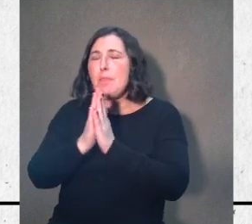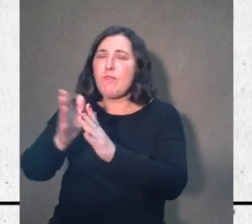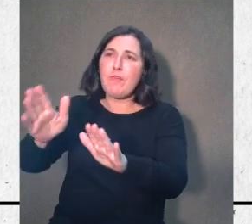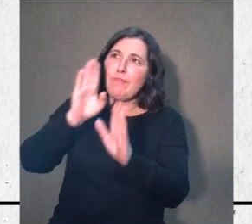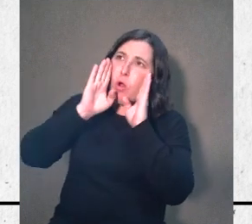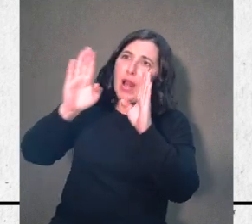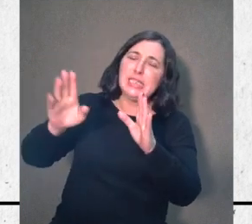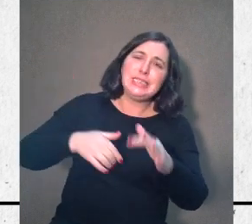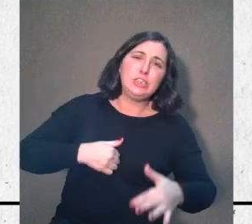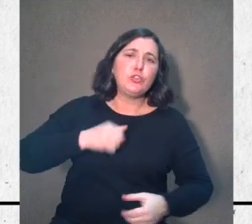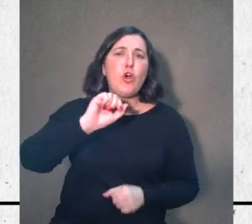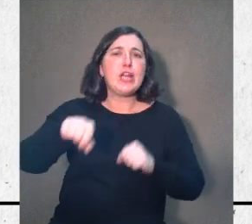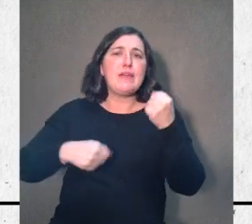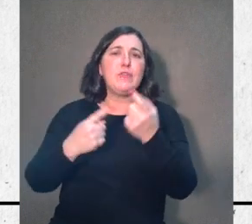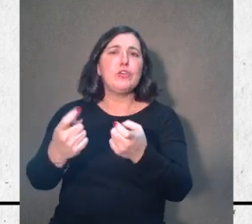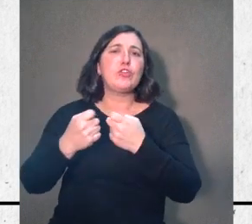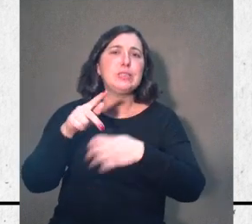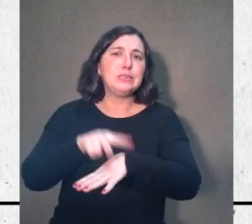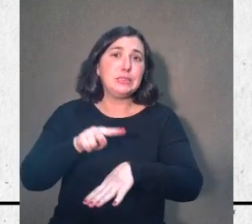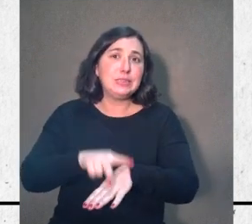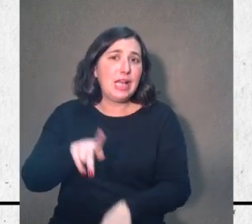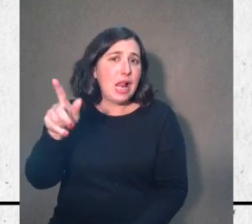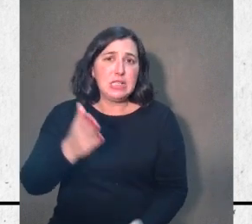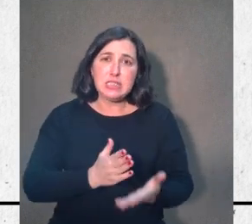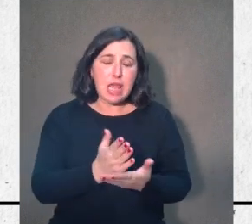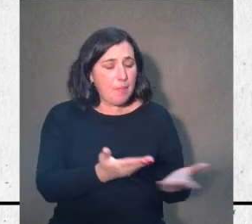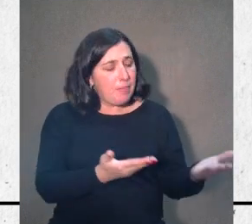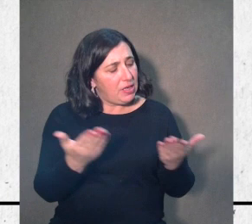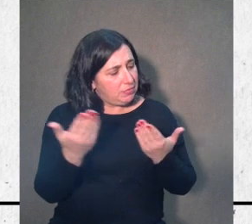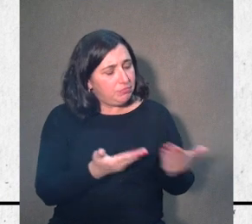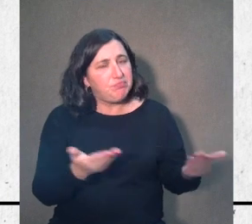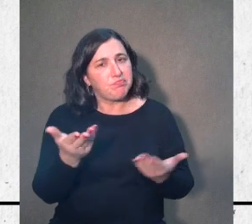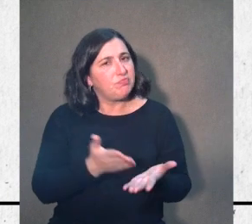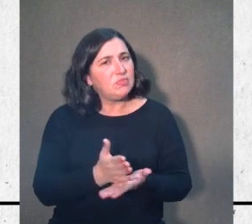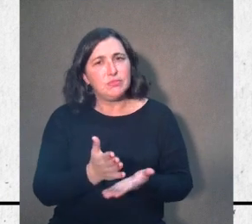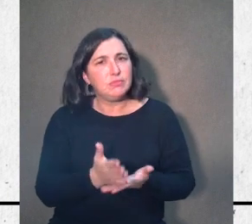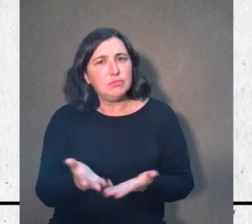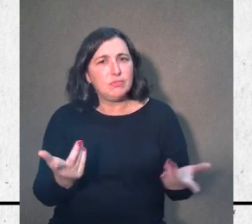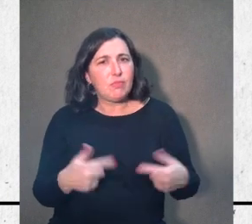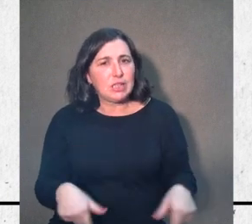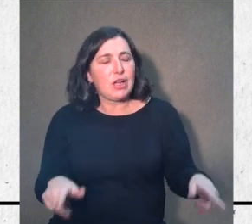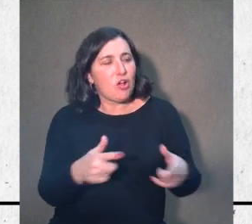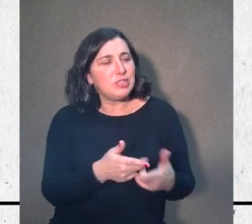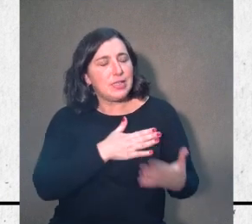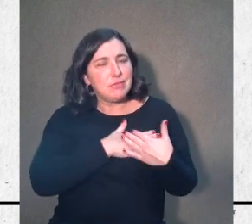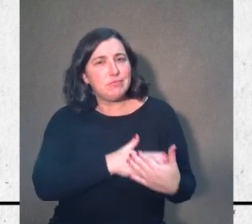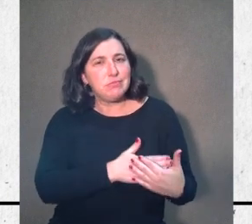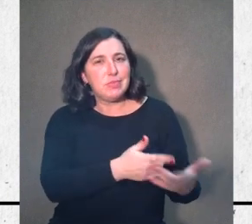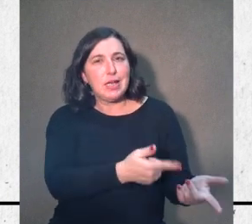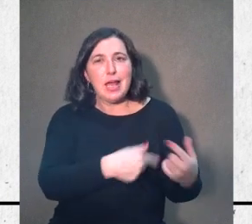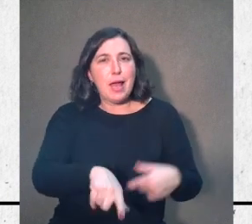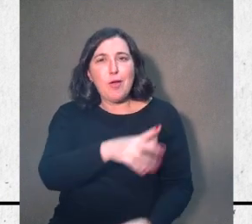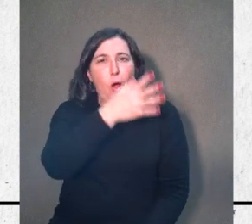consejo. Y él siempre estaba abierto a eso, entonces, claro. Es imposible que la gente no lo recuerde con cariño,